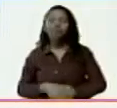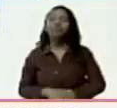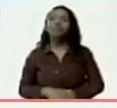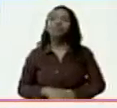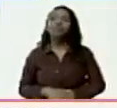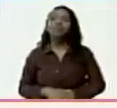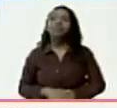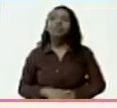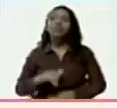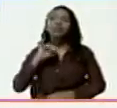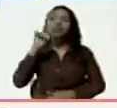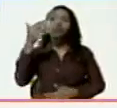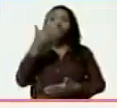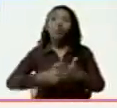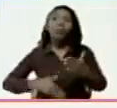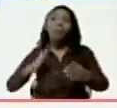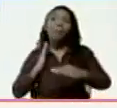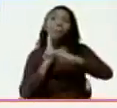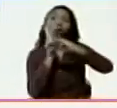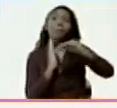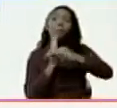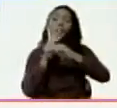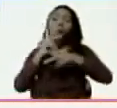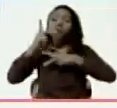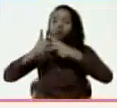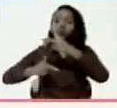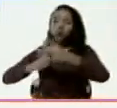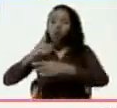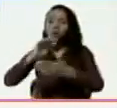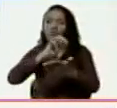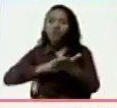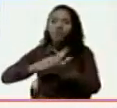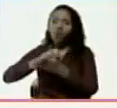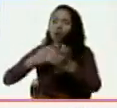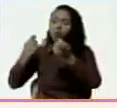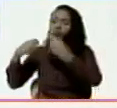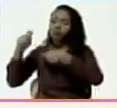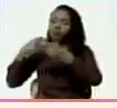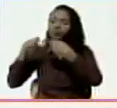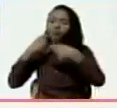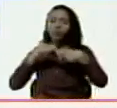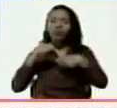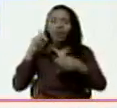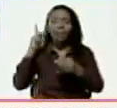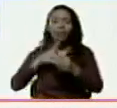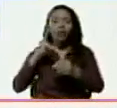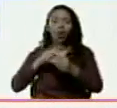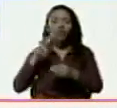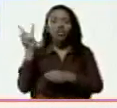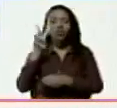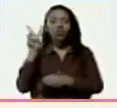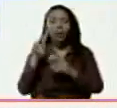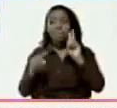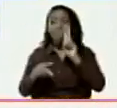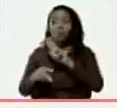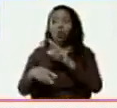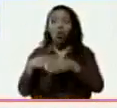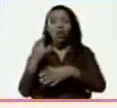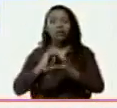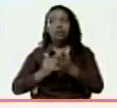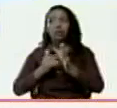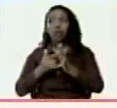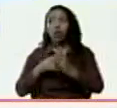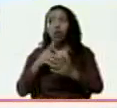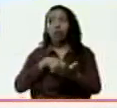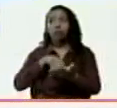informe para obstaculizar la producción y comercialización del petróleo venezolano ya vimos lo que ha significado la